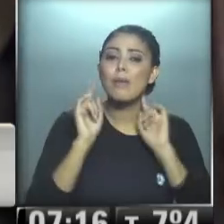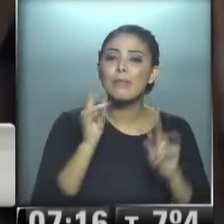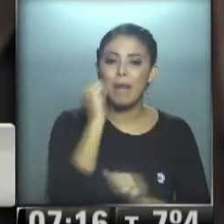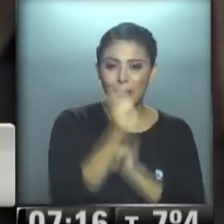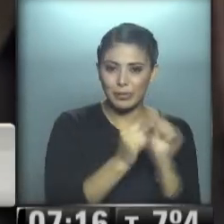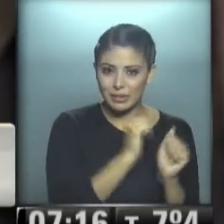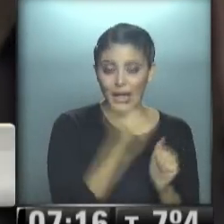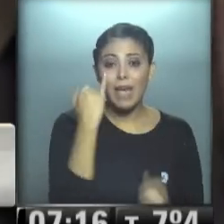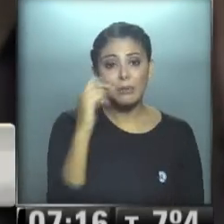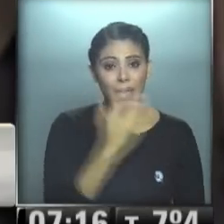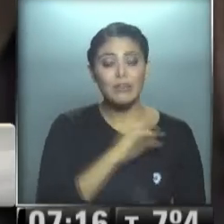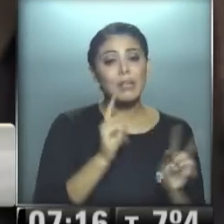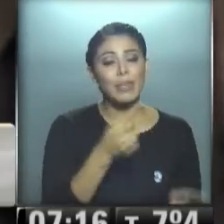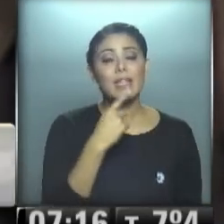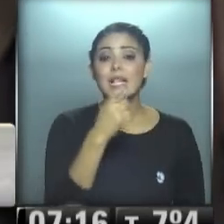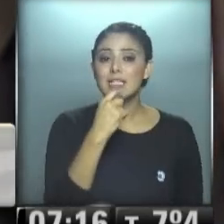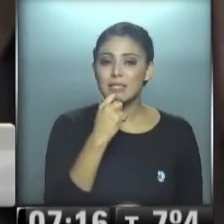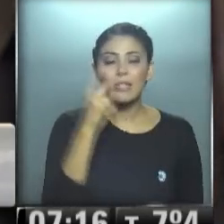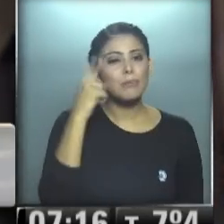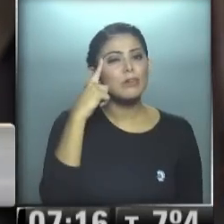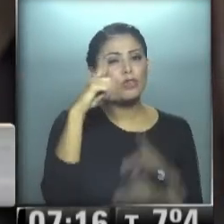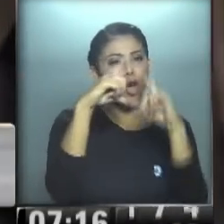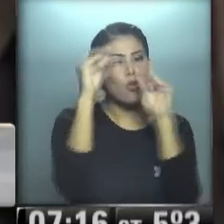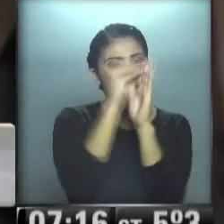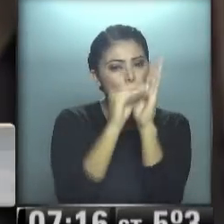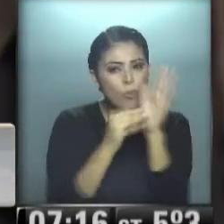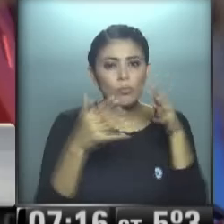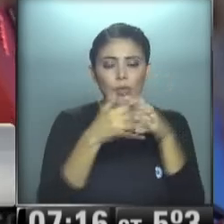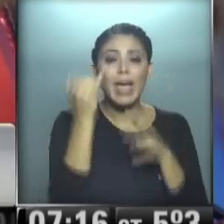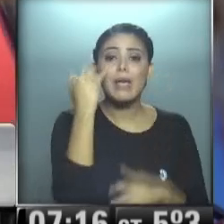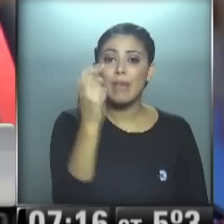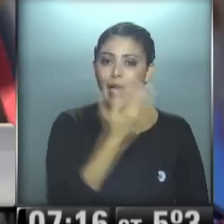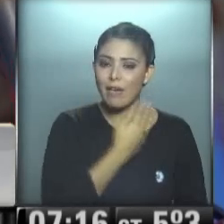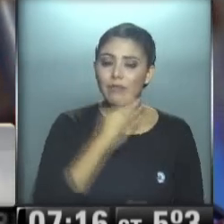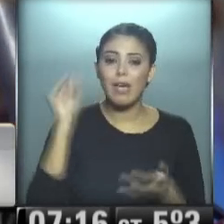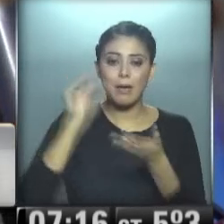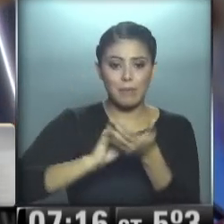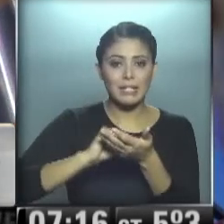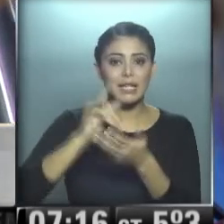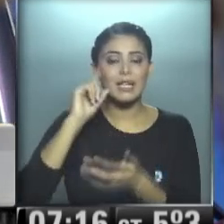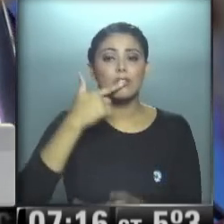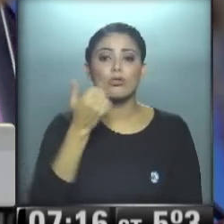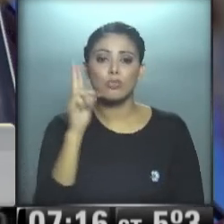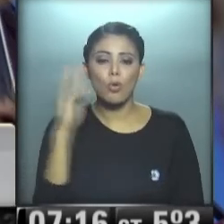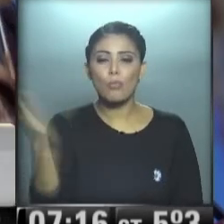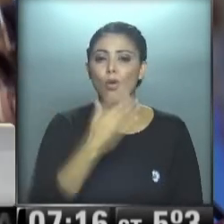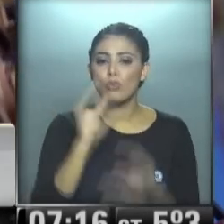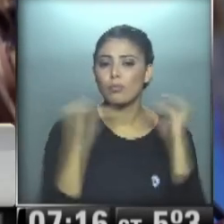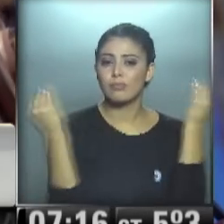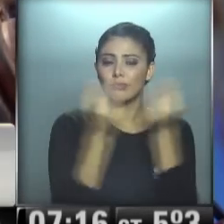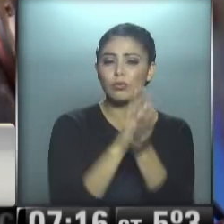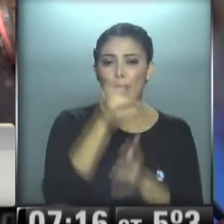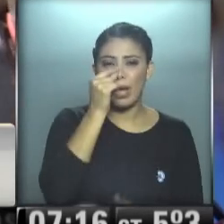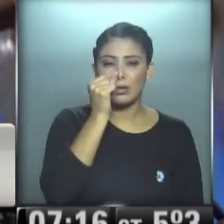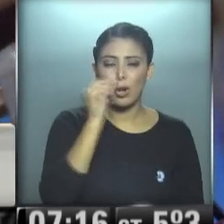compañía. YPF destacó además que si se consideran los números en forma integrada, los de YPF más los de ISUR, la producción de petróleo en